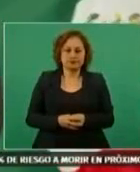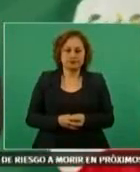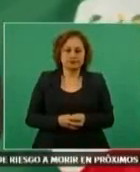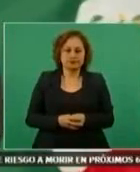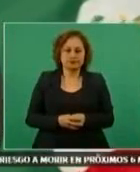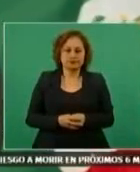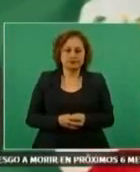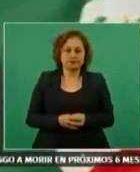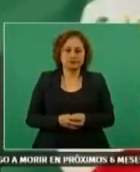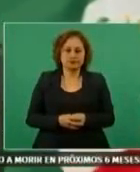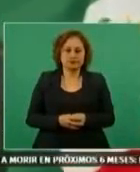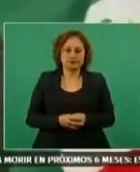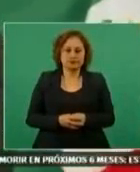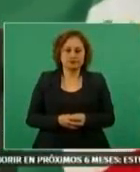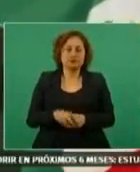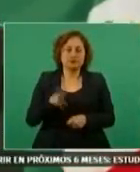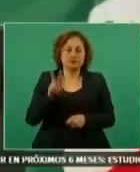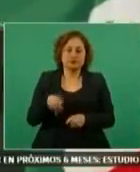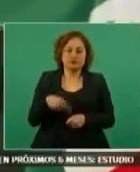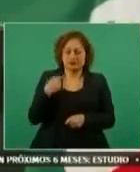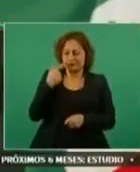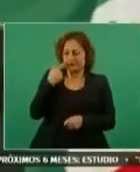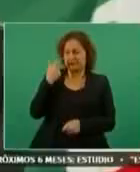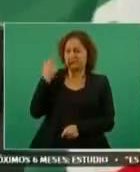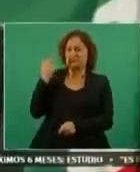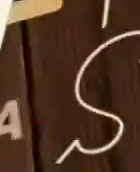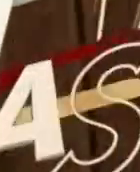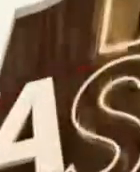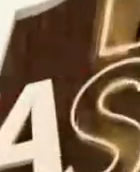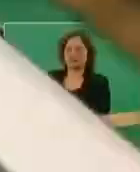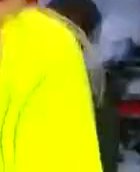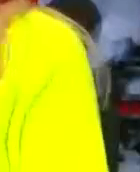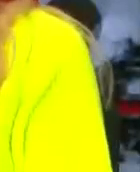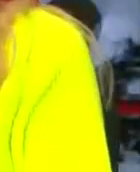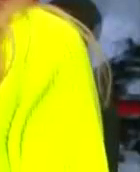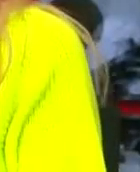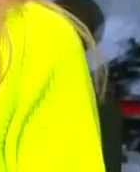de acuerdo, mi querida Marcela Lecuona. Completamente de acuerdo.